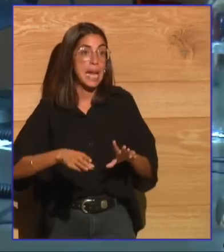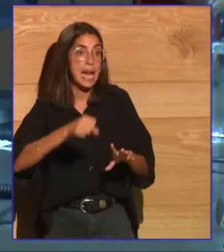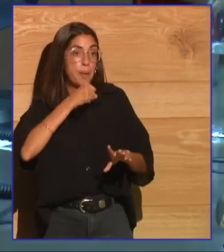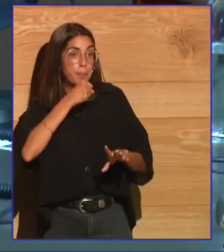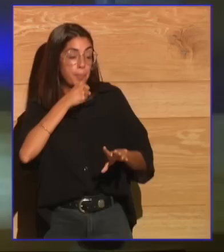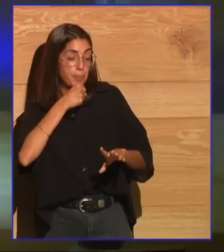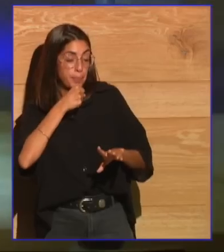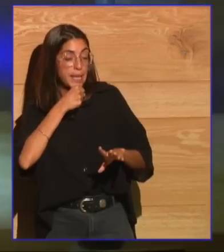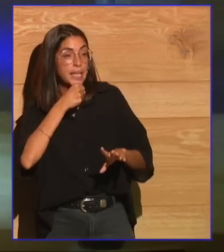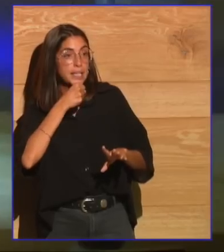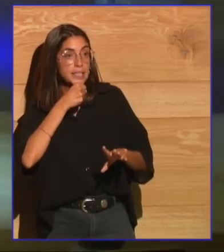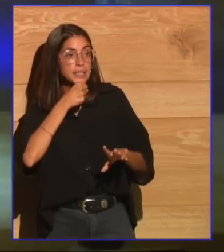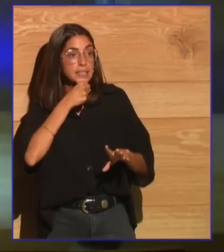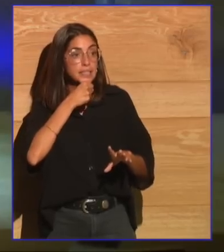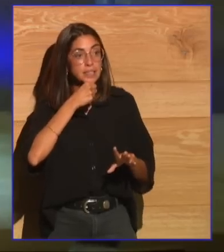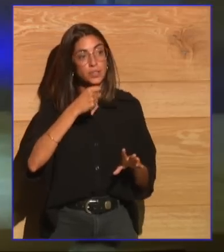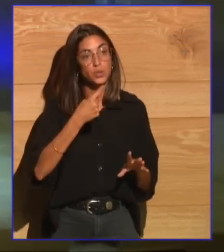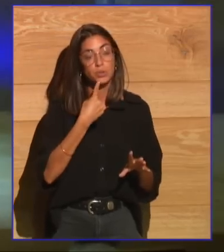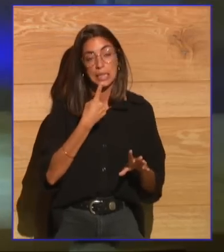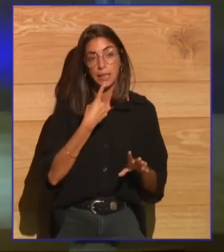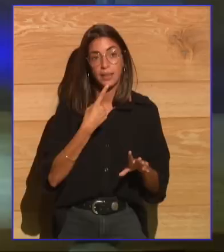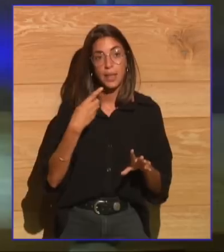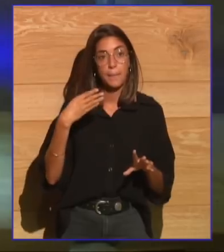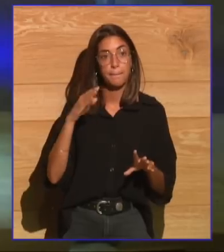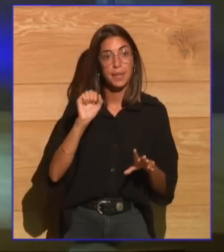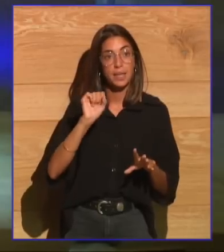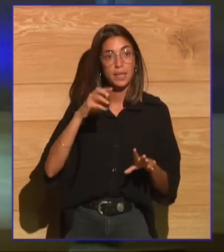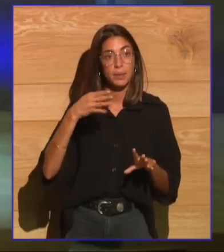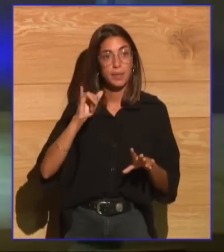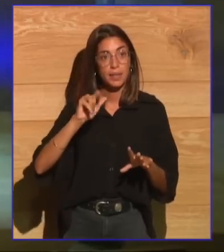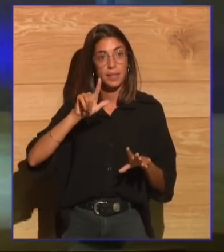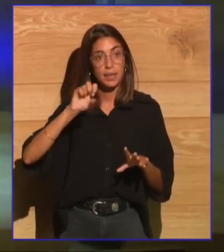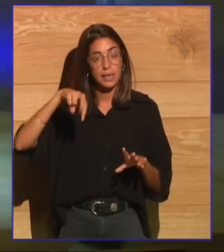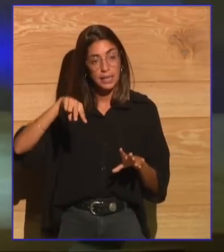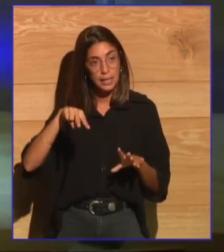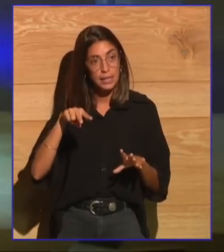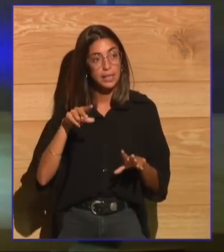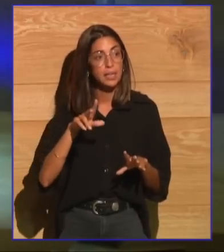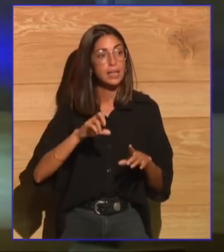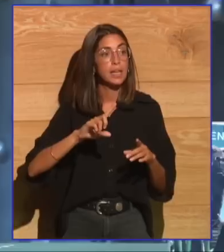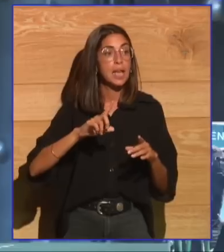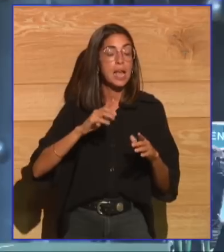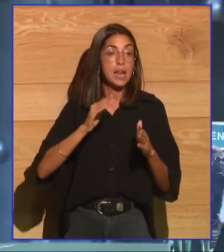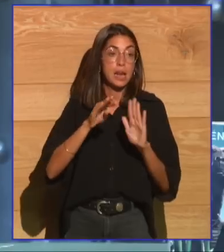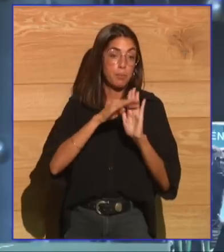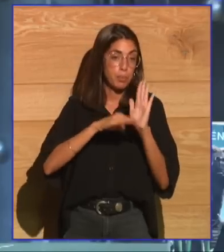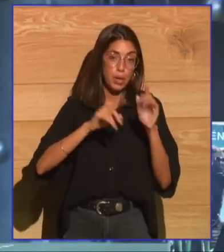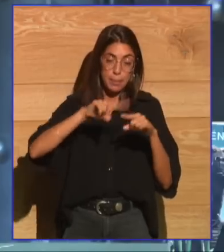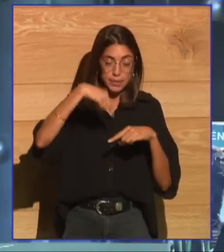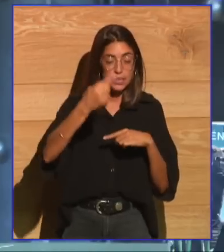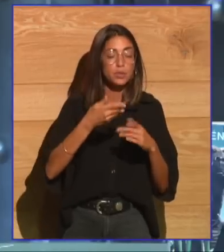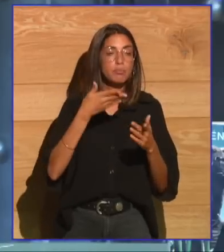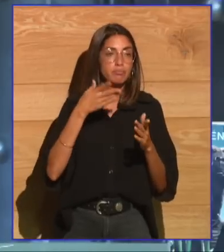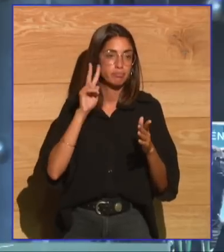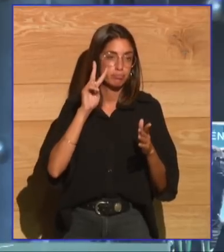tiene ecos estaba diciendo desde berlín que hago se recogerán mucho más lo veremos que próximo día en el imperio del sol pero en fin son directores